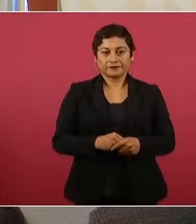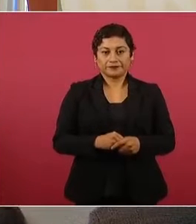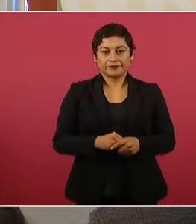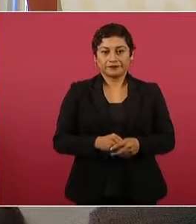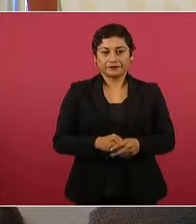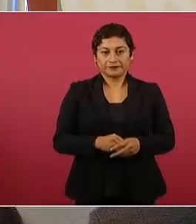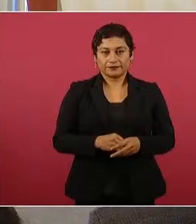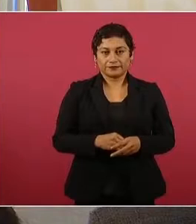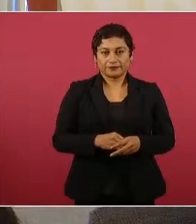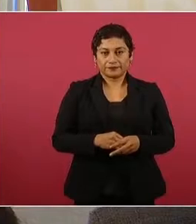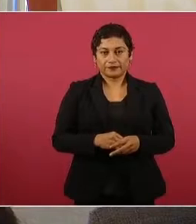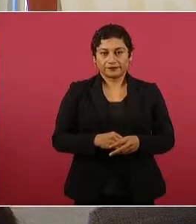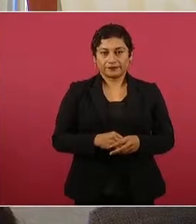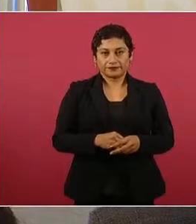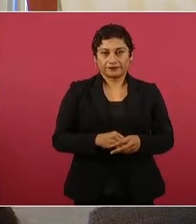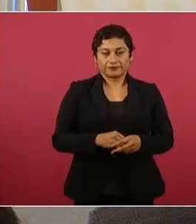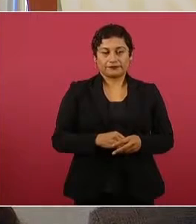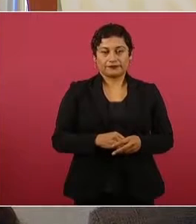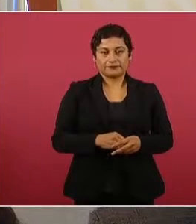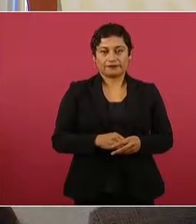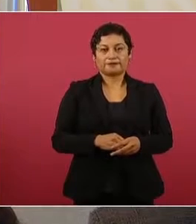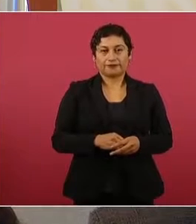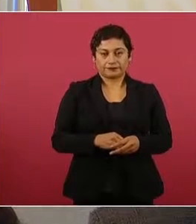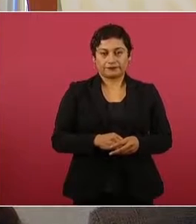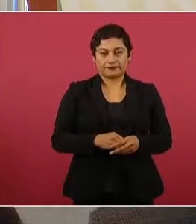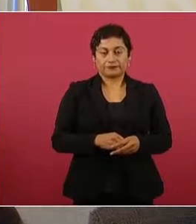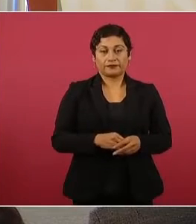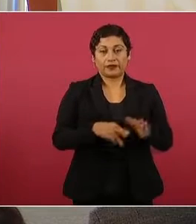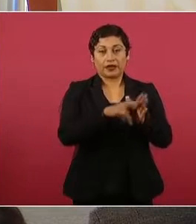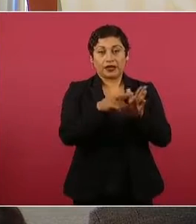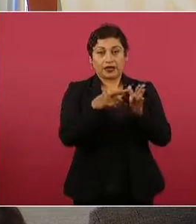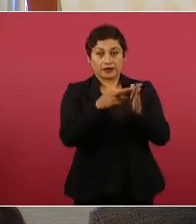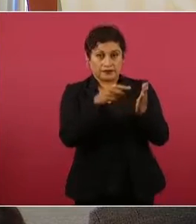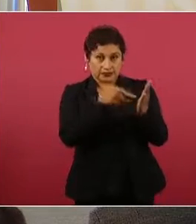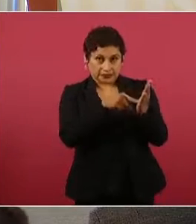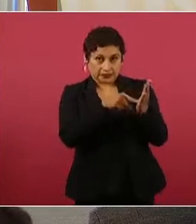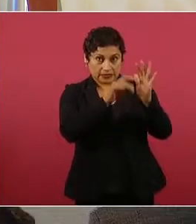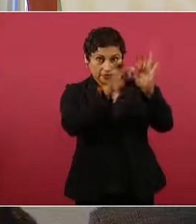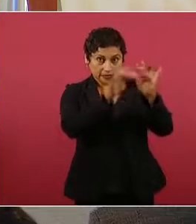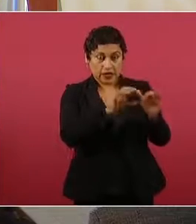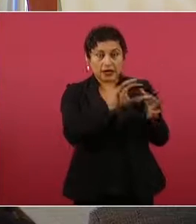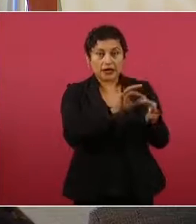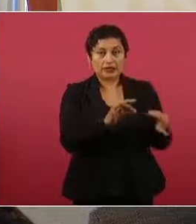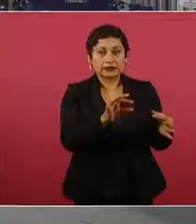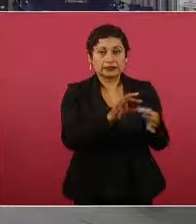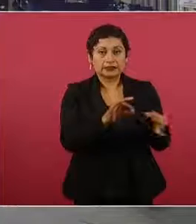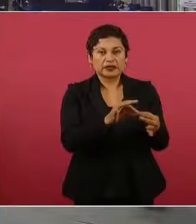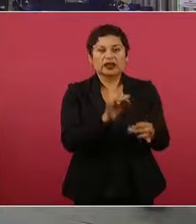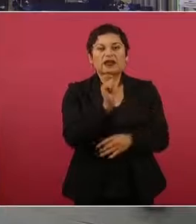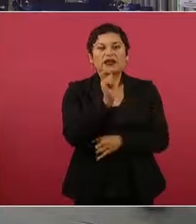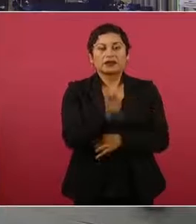Y en el artículo lo que hablan es la sustitución